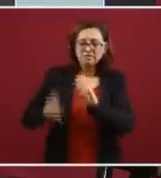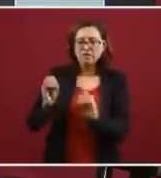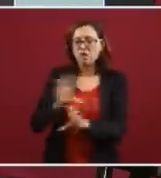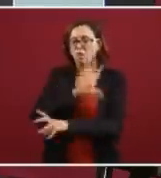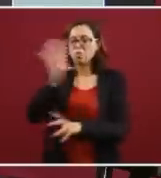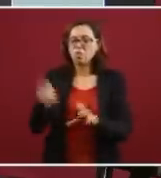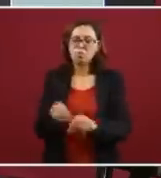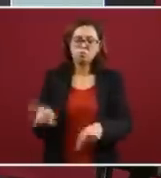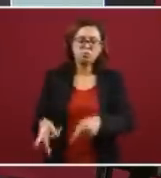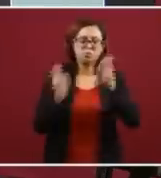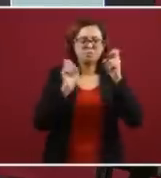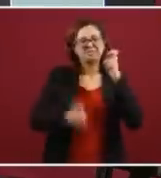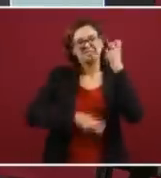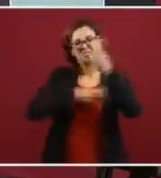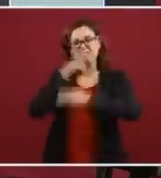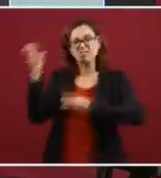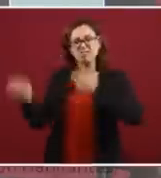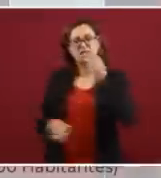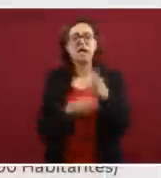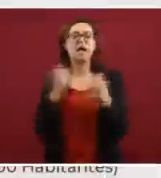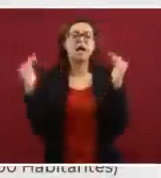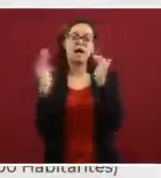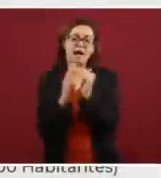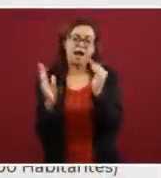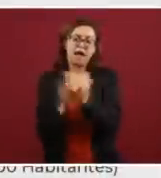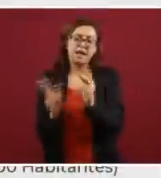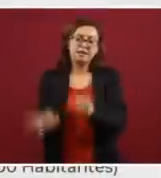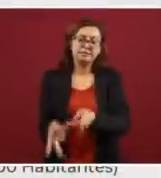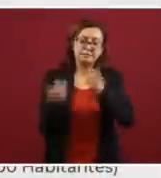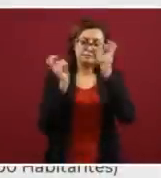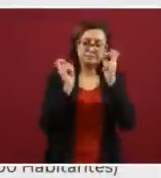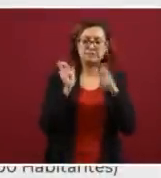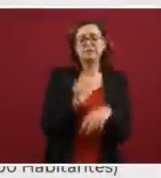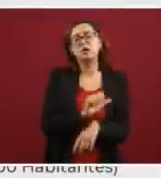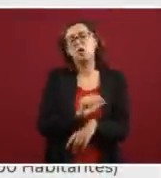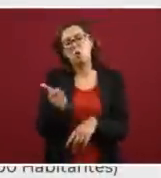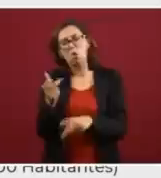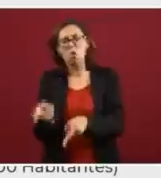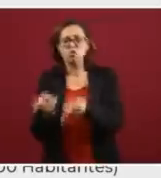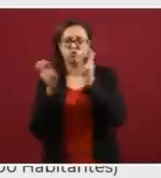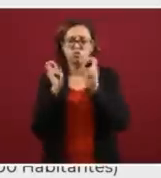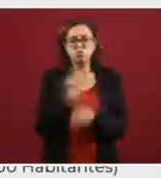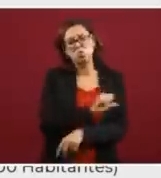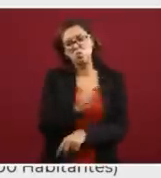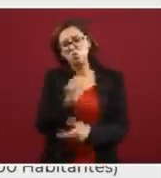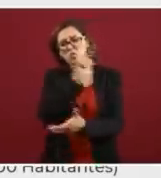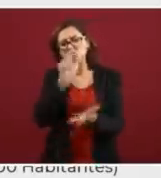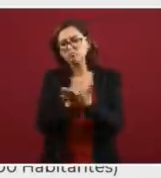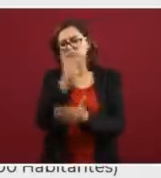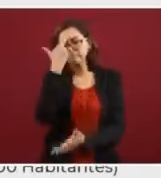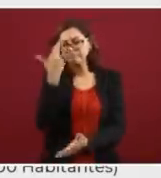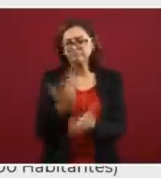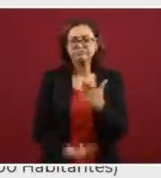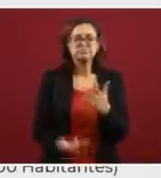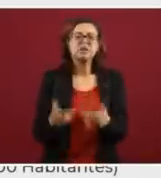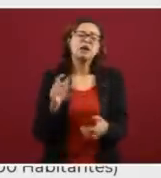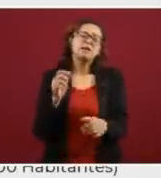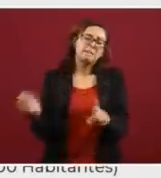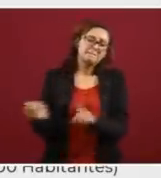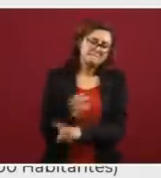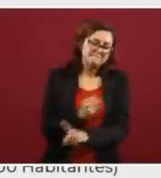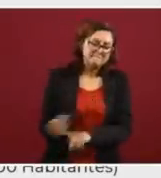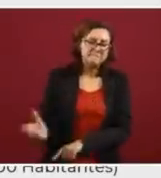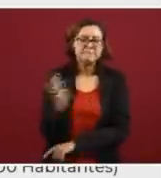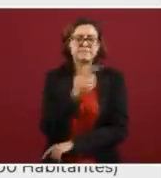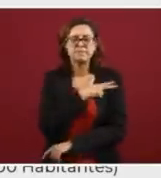amenazas verbales, robo en casa habitación, otros robos, otros delitos y lesiones. Aquí